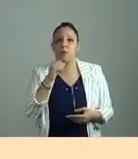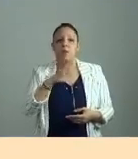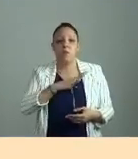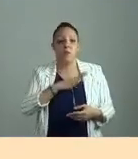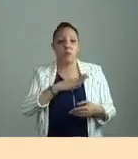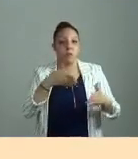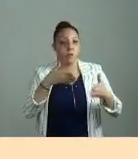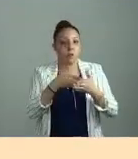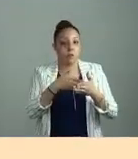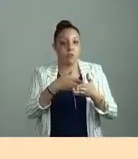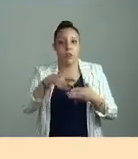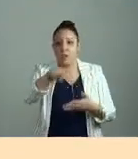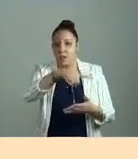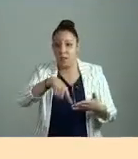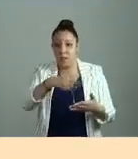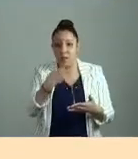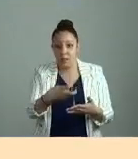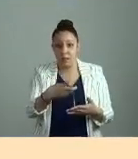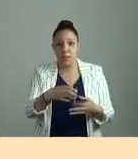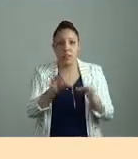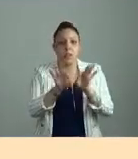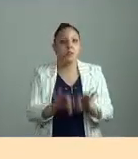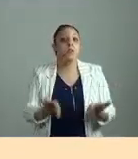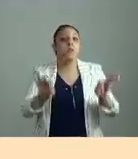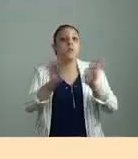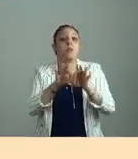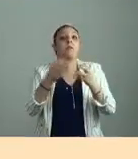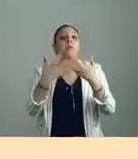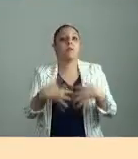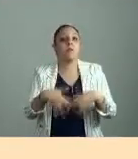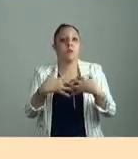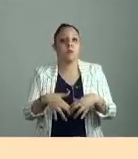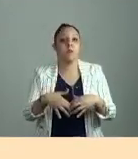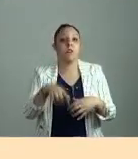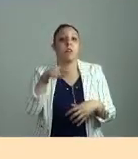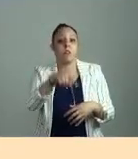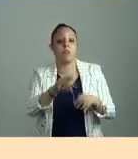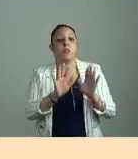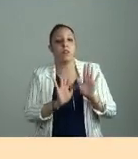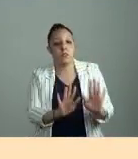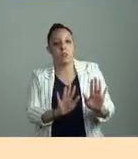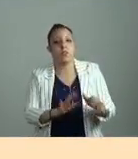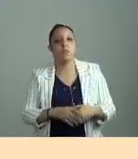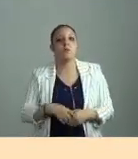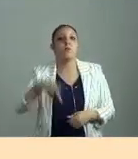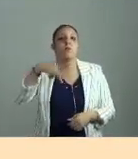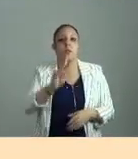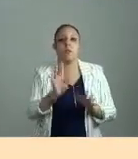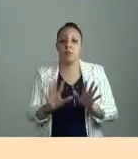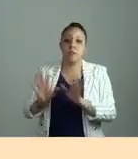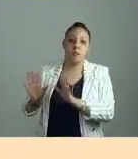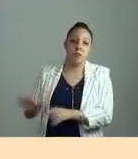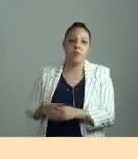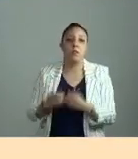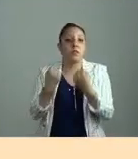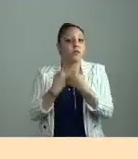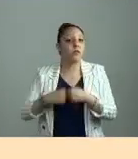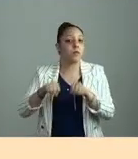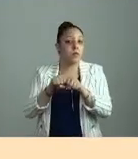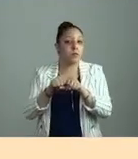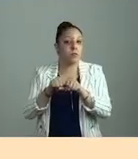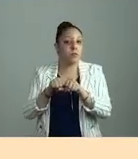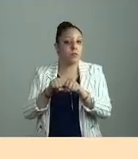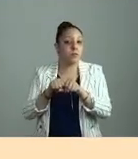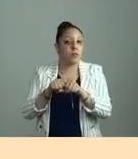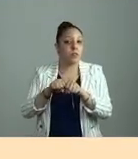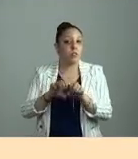a la mecanización porque en el momento en el cual tenemos una sociedad donde toda actividad afectiva es